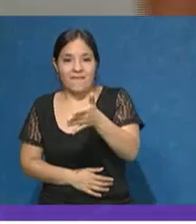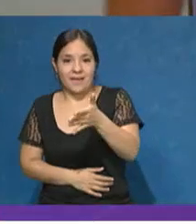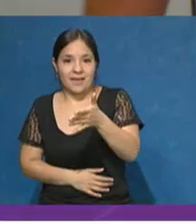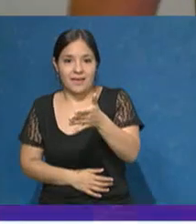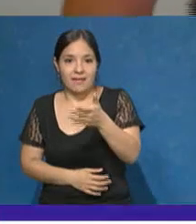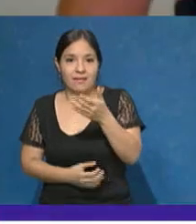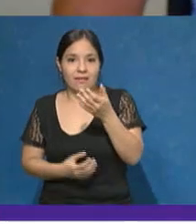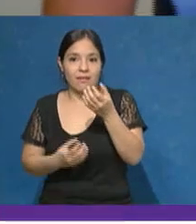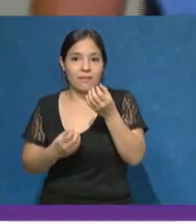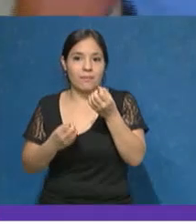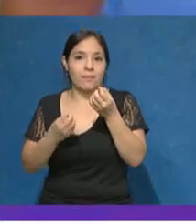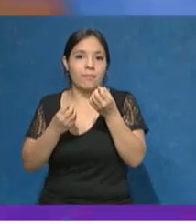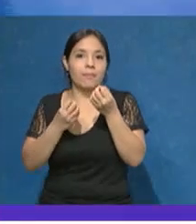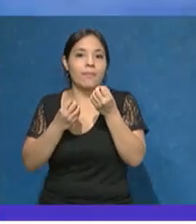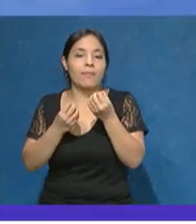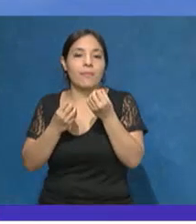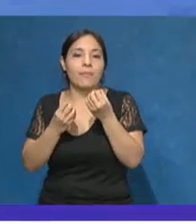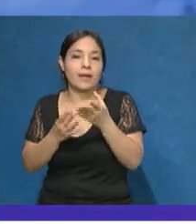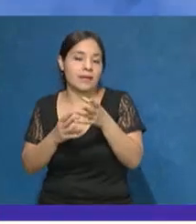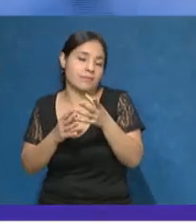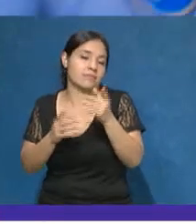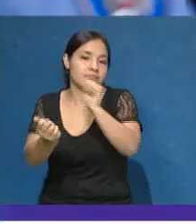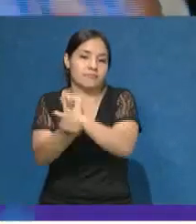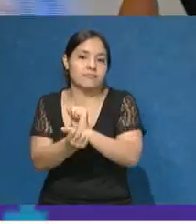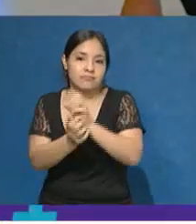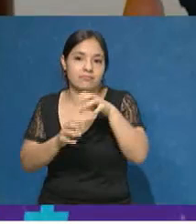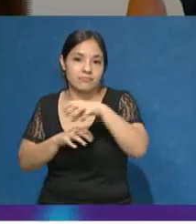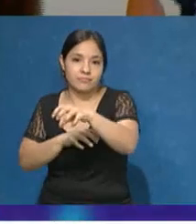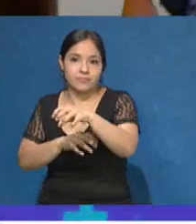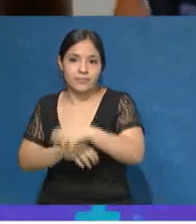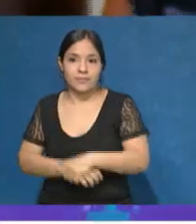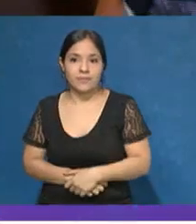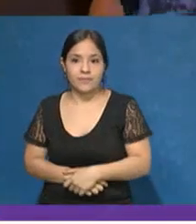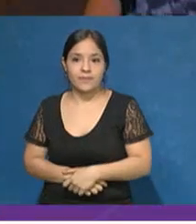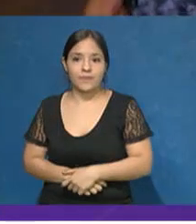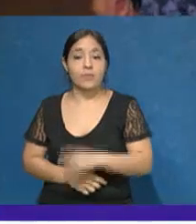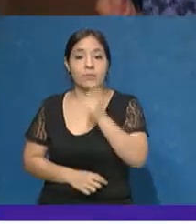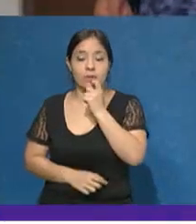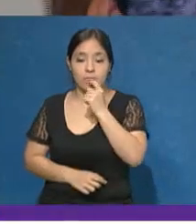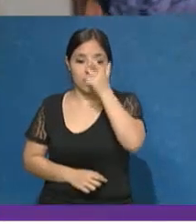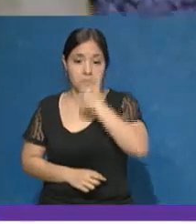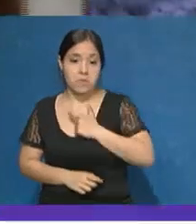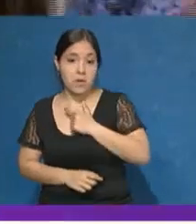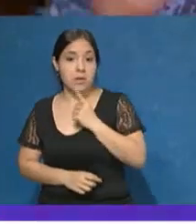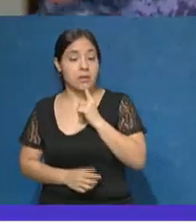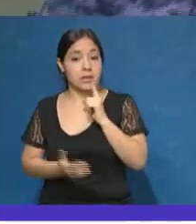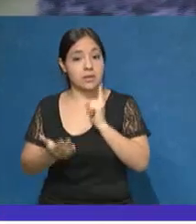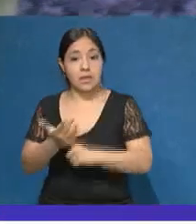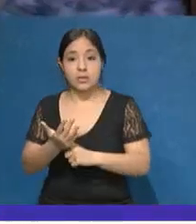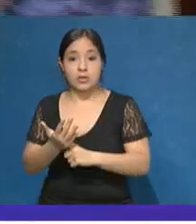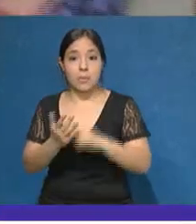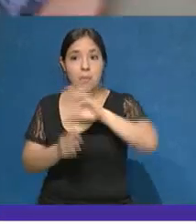de individualizar la pena si lo entendimos qué tomar esa decisión en una zona de